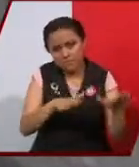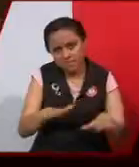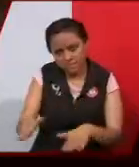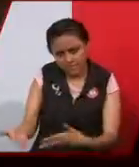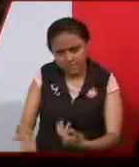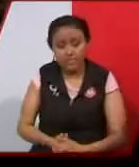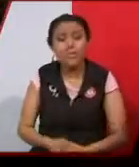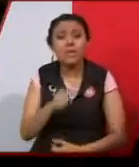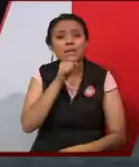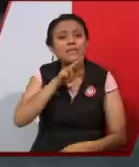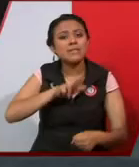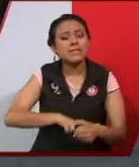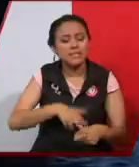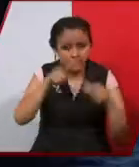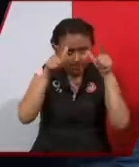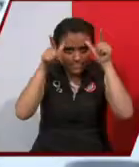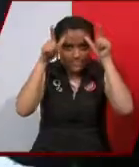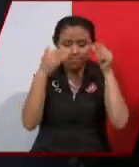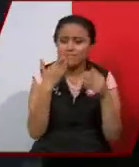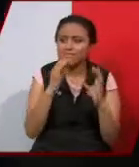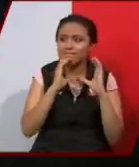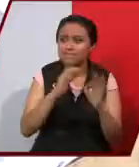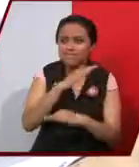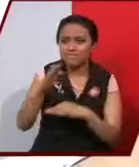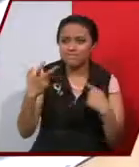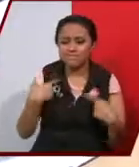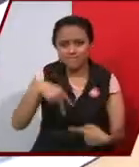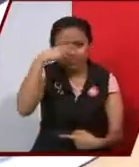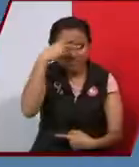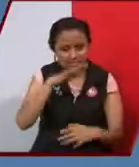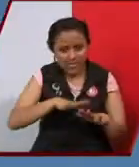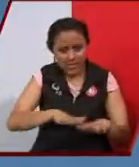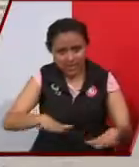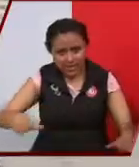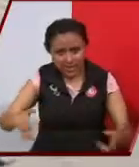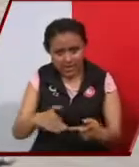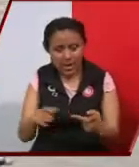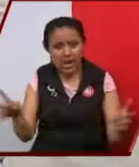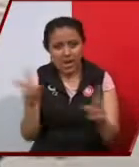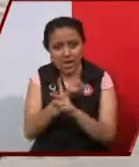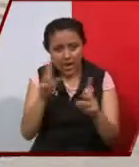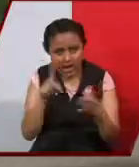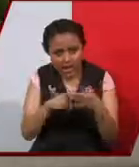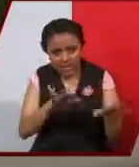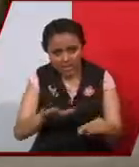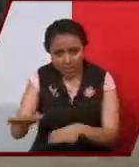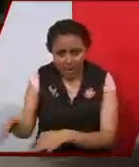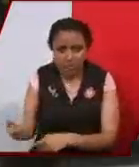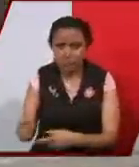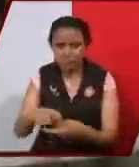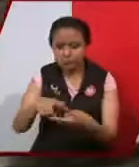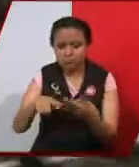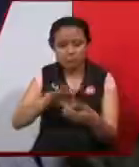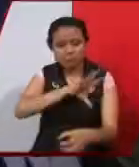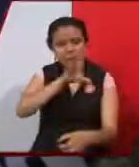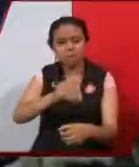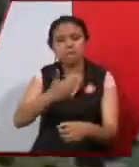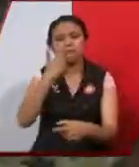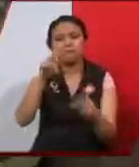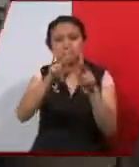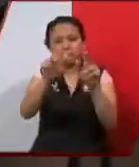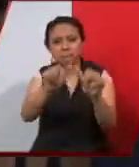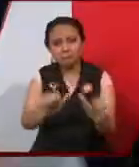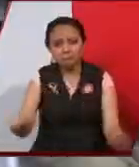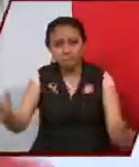secretaria de marina salvaguarda a los mexicanos por tierra aire y mar procurando las condiciones de paz y del